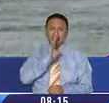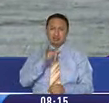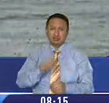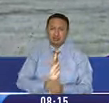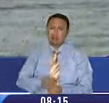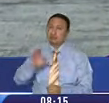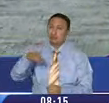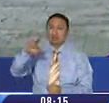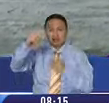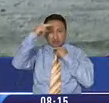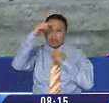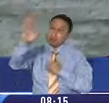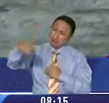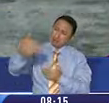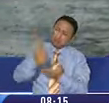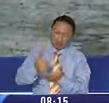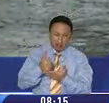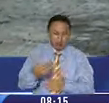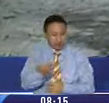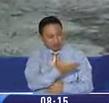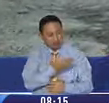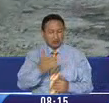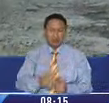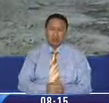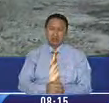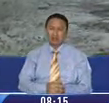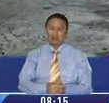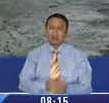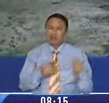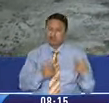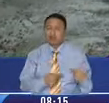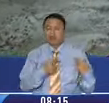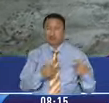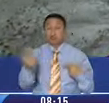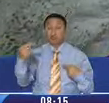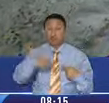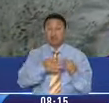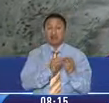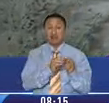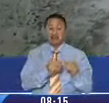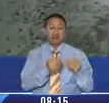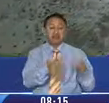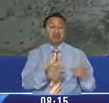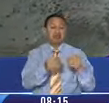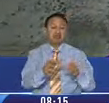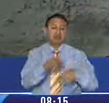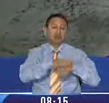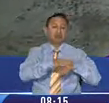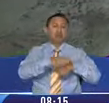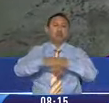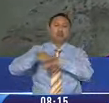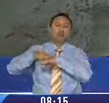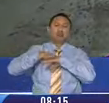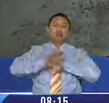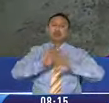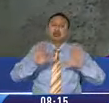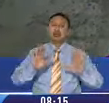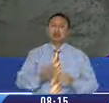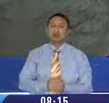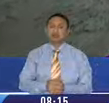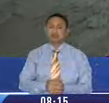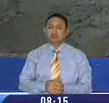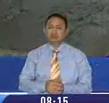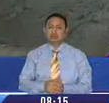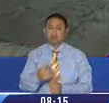a la televisión para que nos atiendan y cada rato vienen y nos ponen baches sobre baches. Como usted ve, ya el